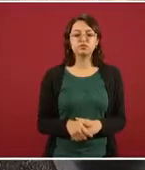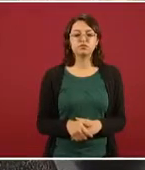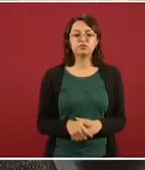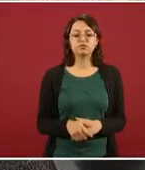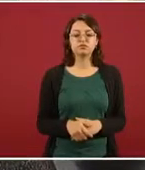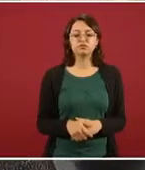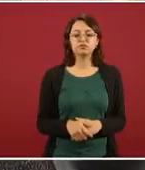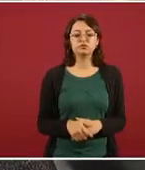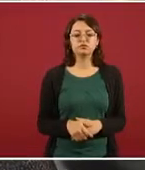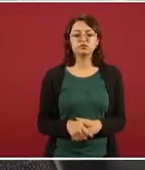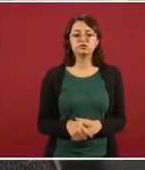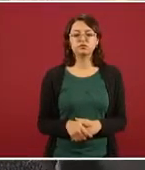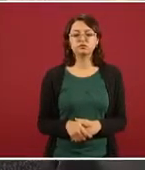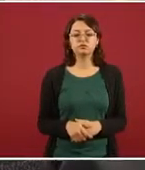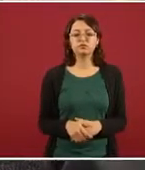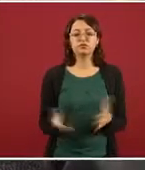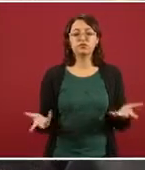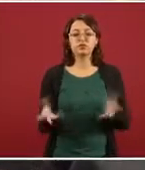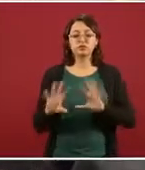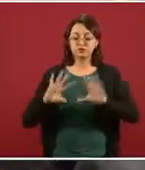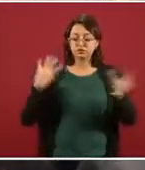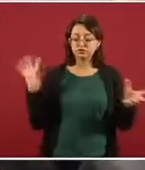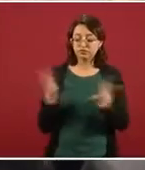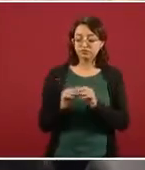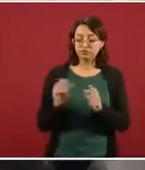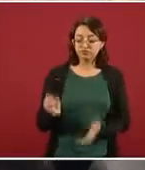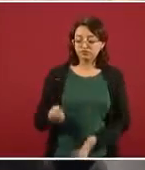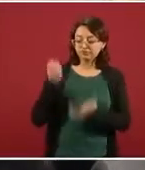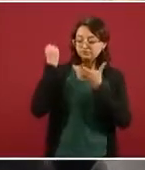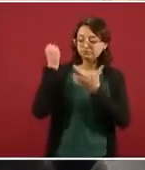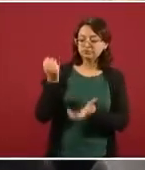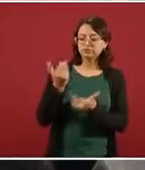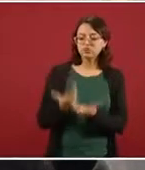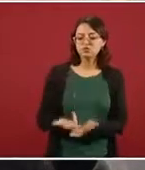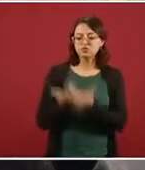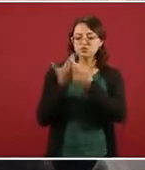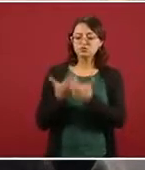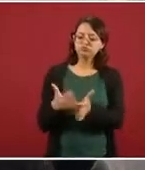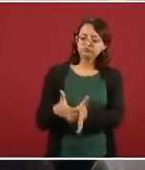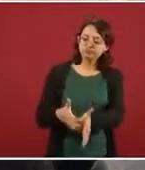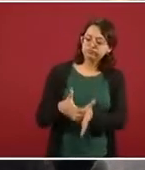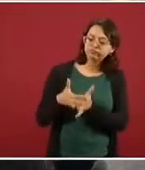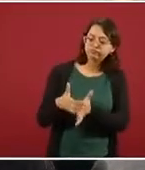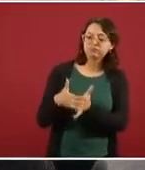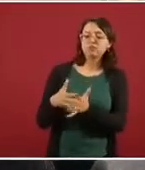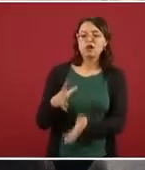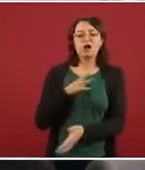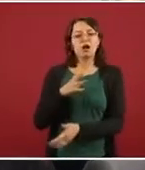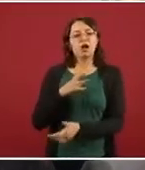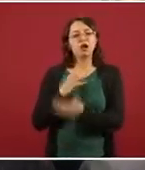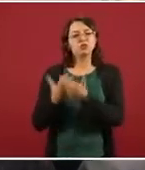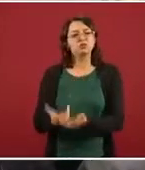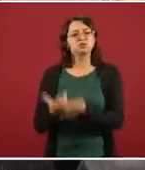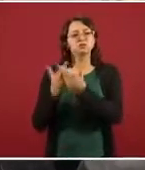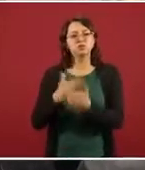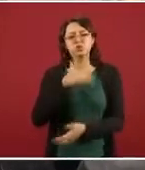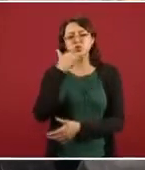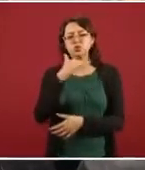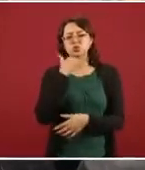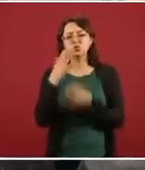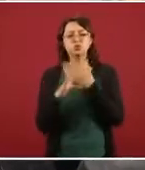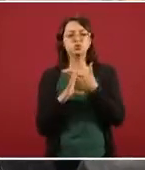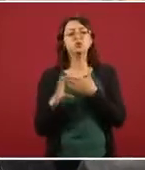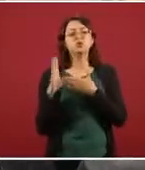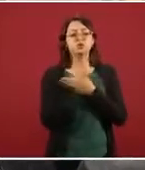fruto de el combate a la corrupción, de los ahorros en el gobierno, del programa de